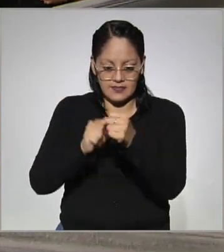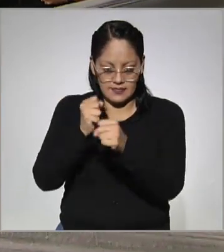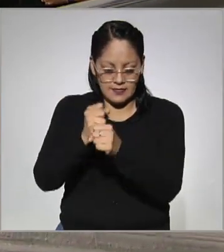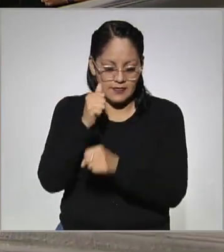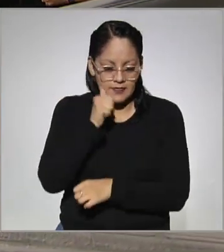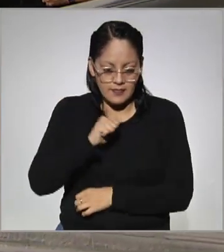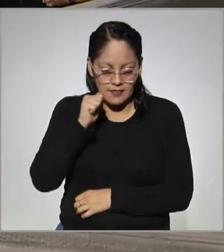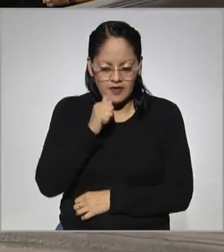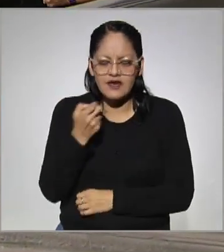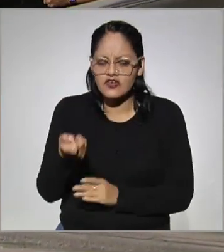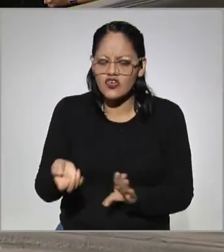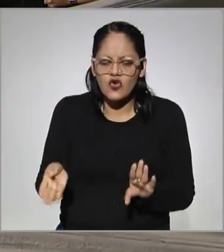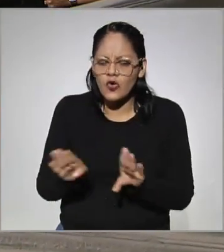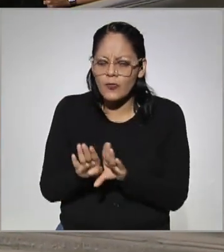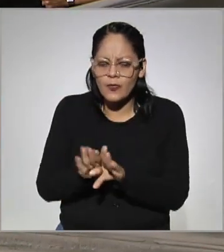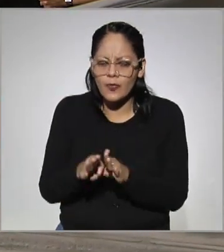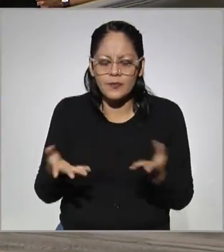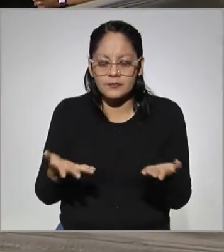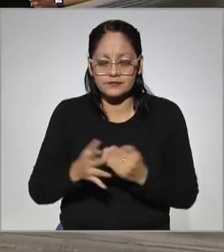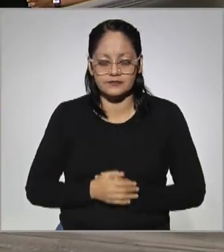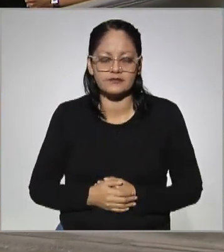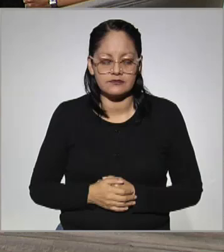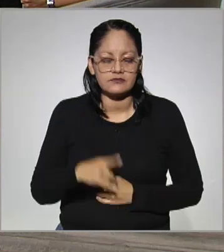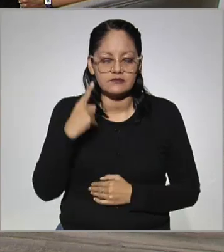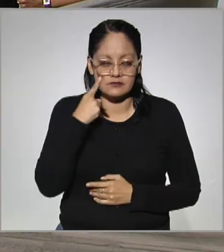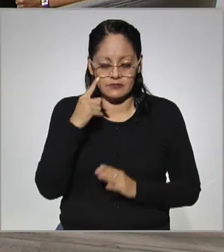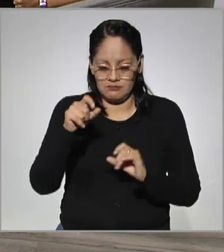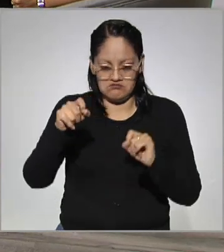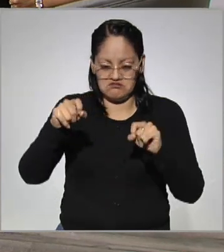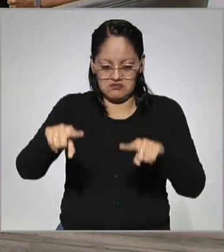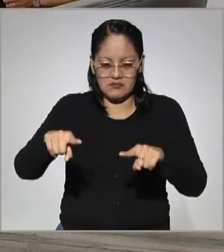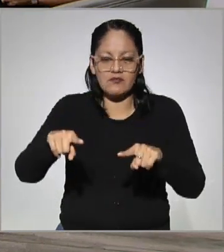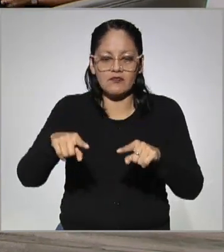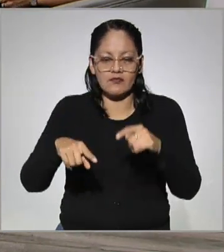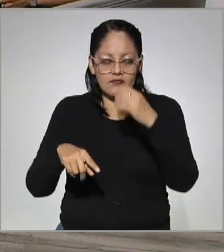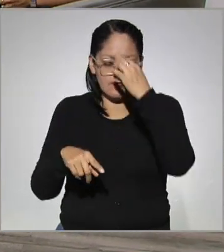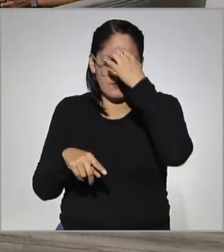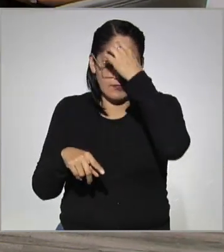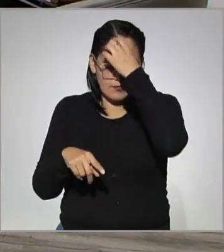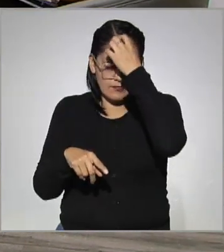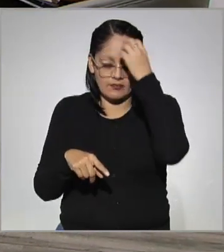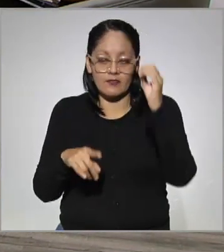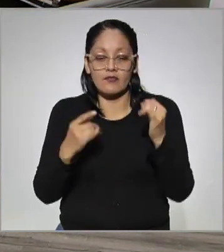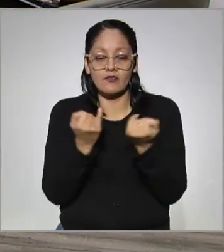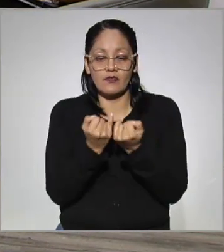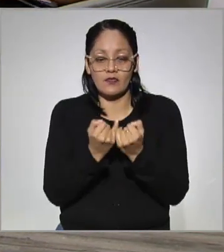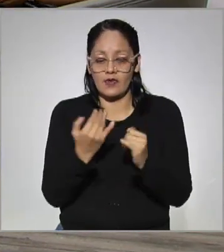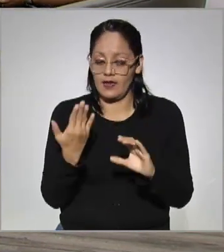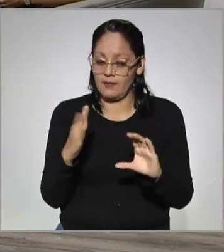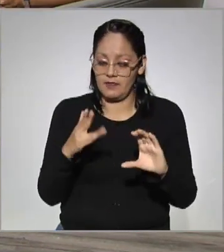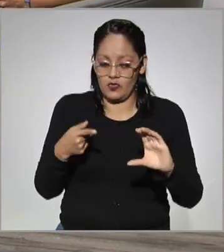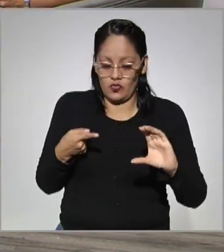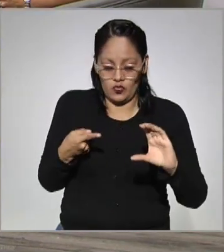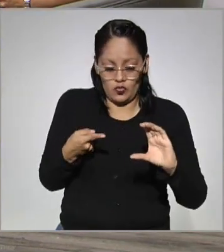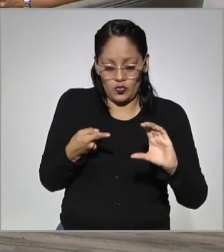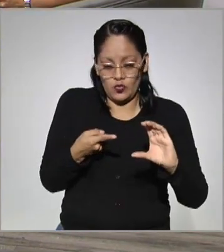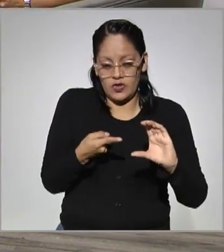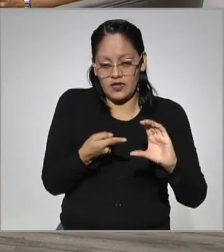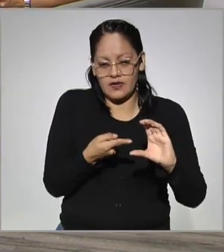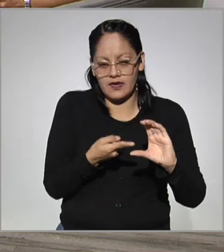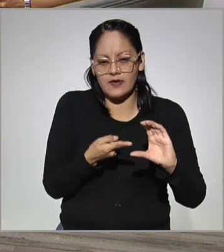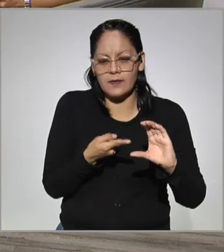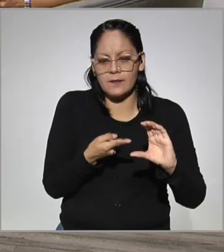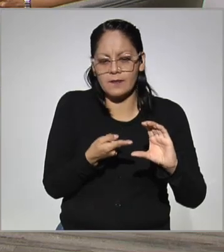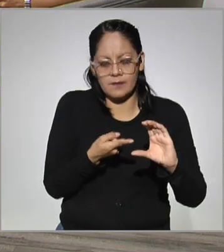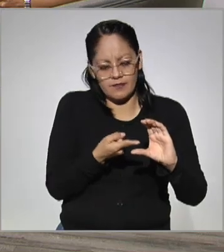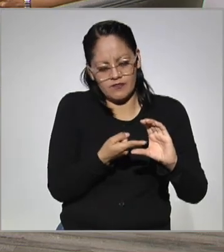sería como la toma inicial. Se hace de la misma forma, colocando el espejo, como